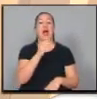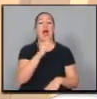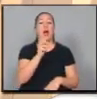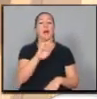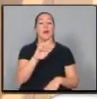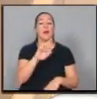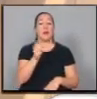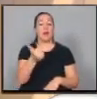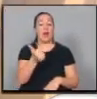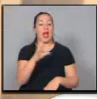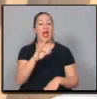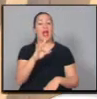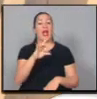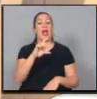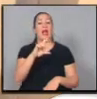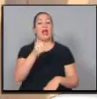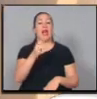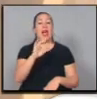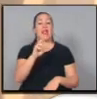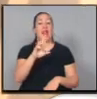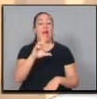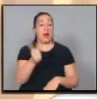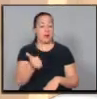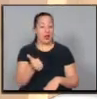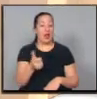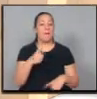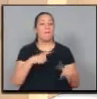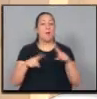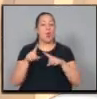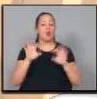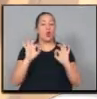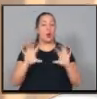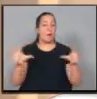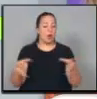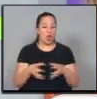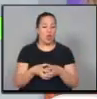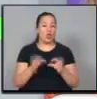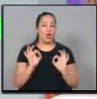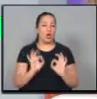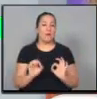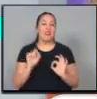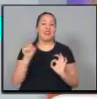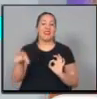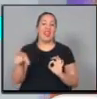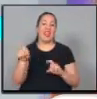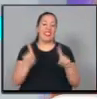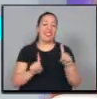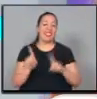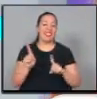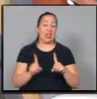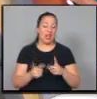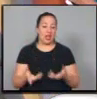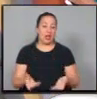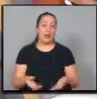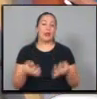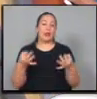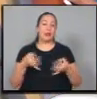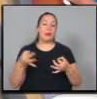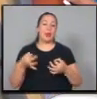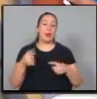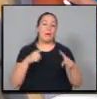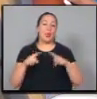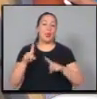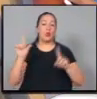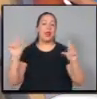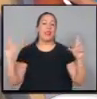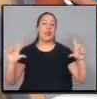y con otros productores como Chato Prada, Fede Hoppe, son los que producen eso. Después toda la escuela de Marcelo. Y Ezequiel Corvo, grandes productores de televisión